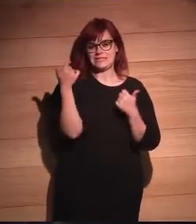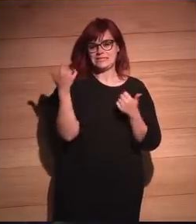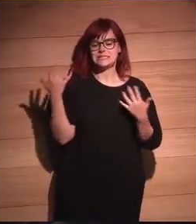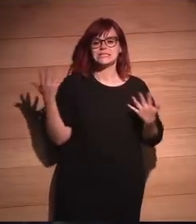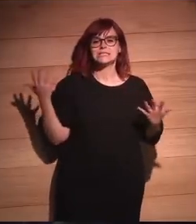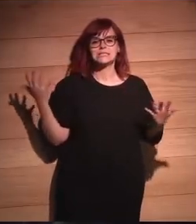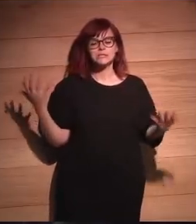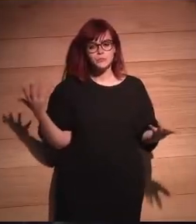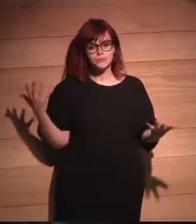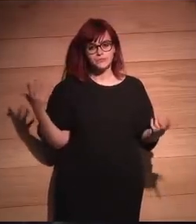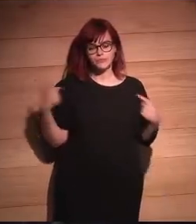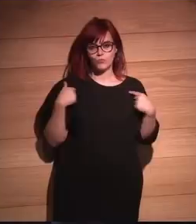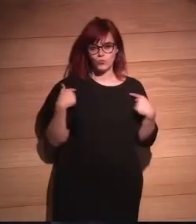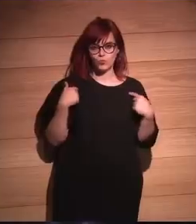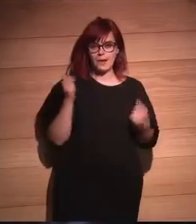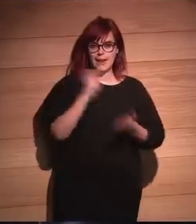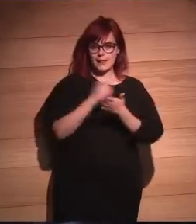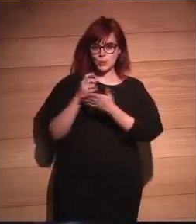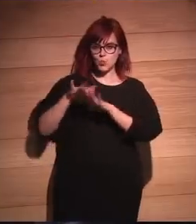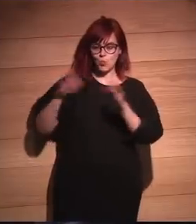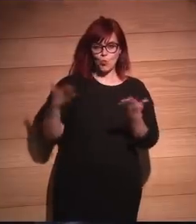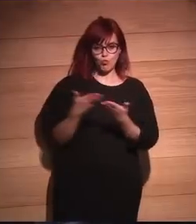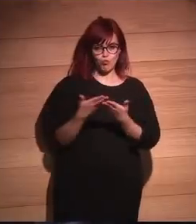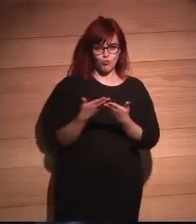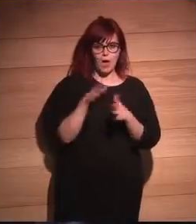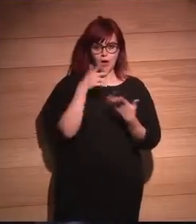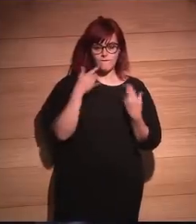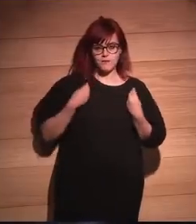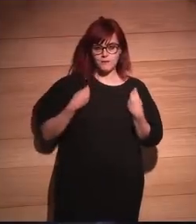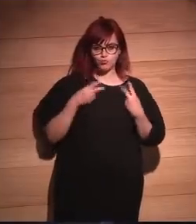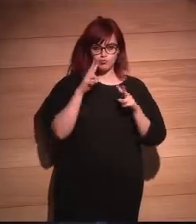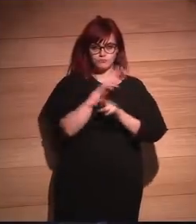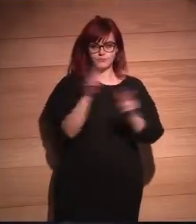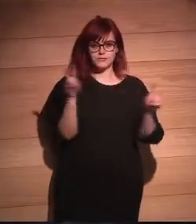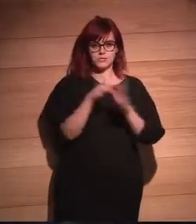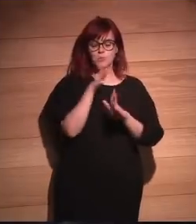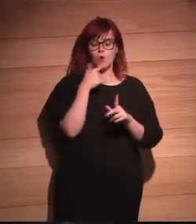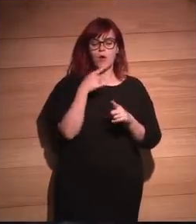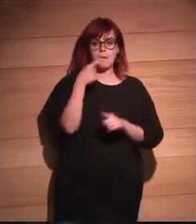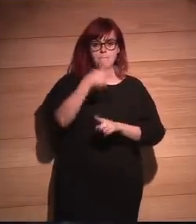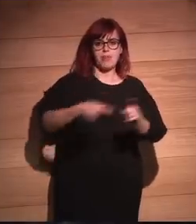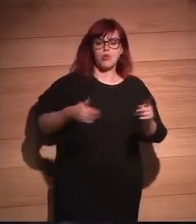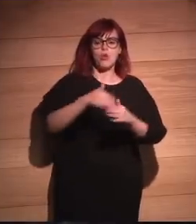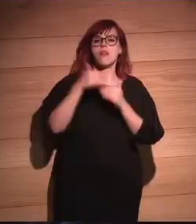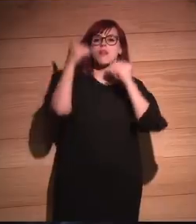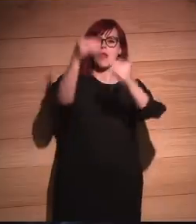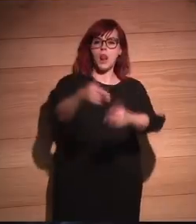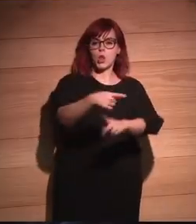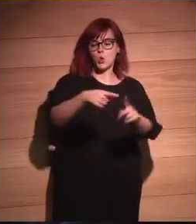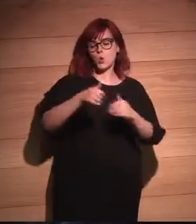bueno, yo veo muchos retos en el mundo en el que vivimos, y de cara al medio y largo plazo, ¿no?, que es lo que nos